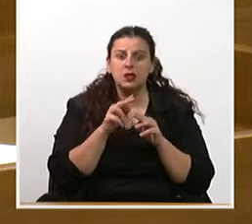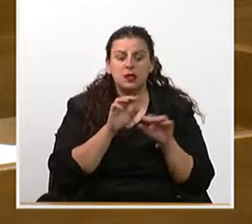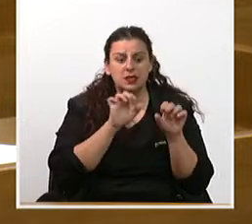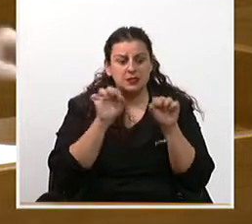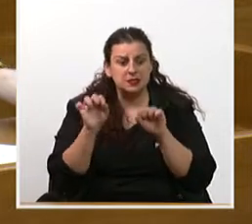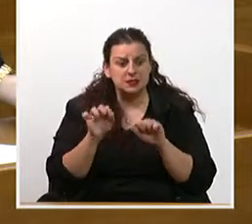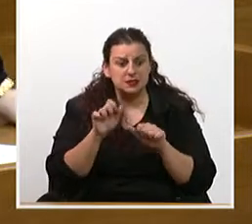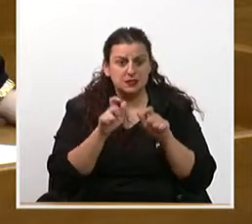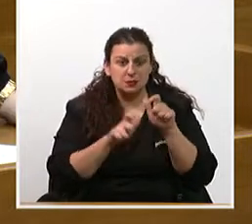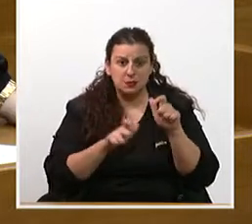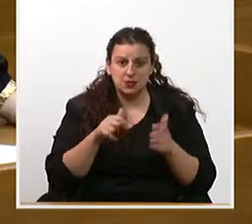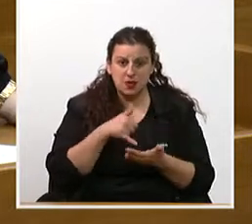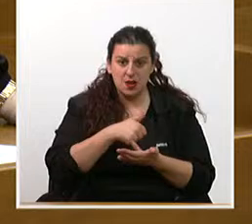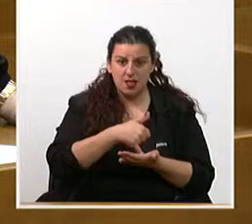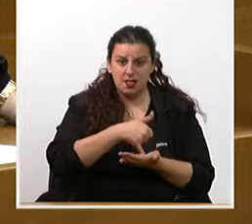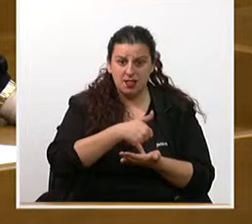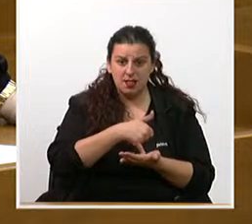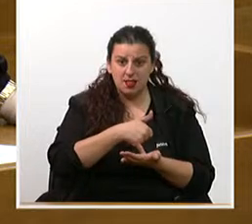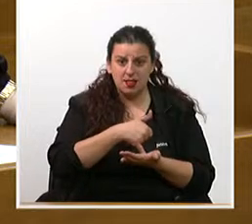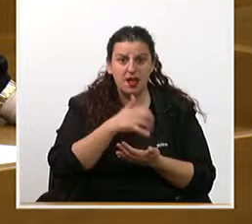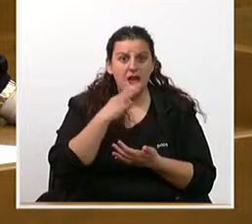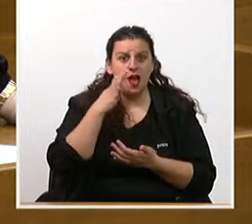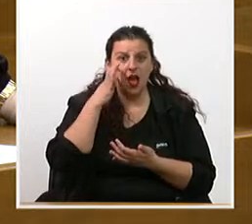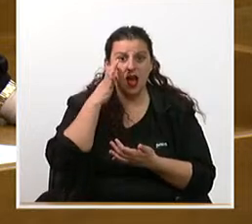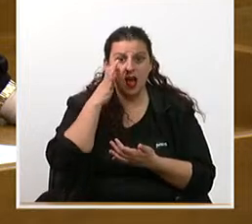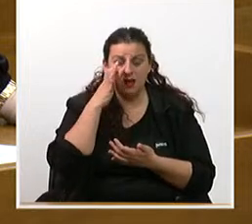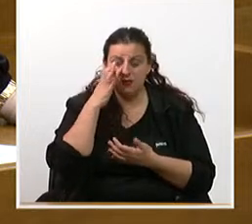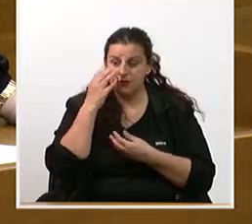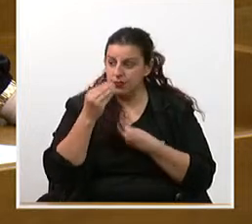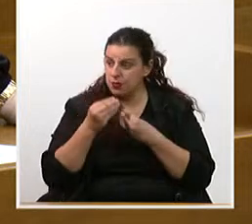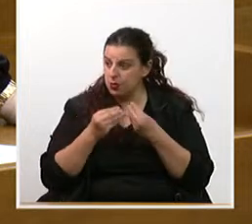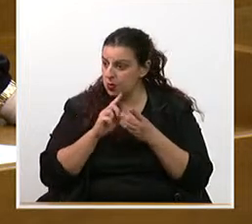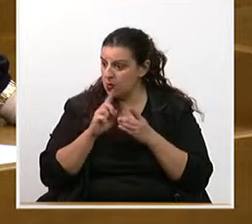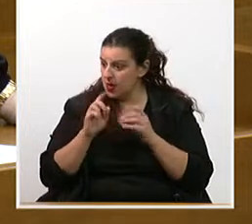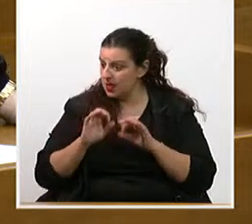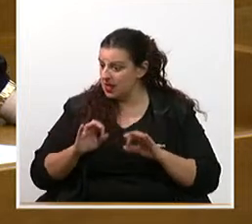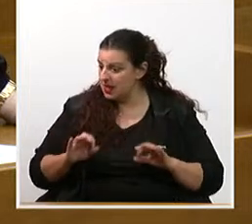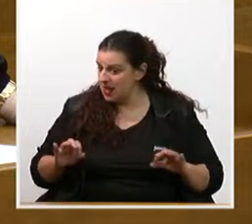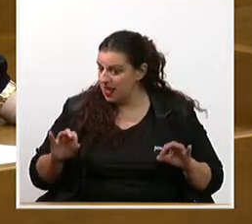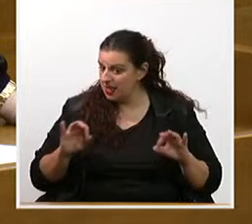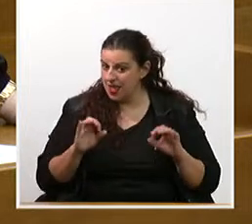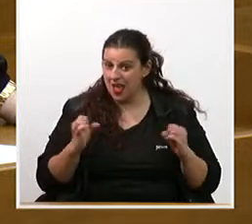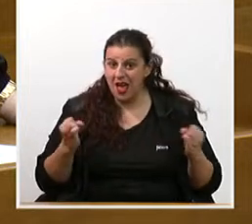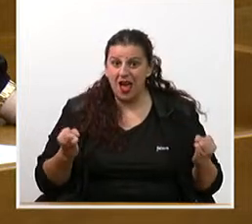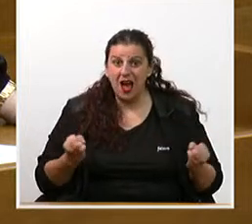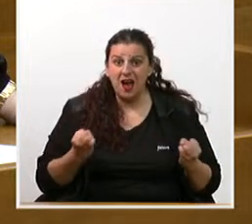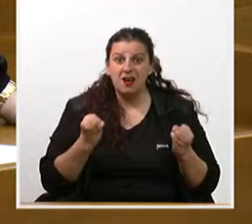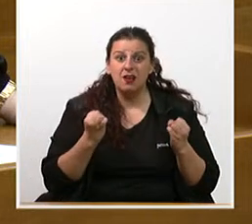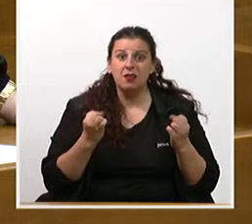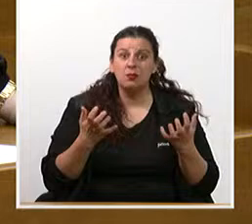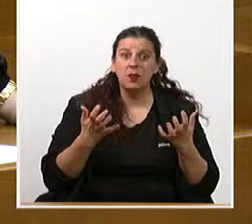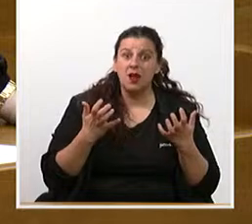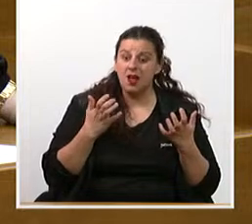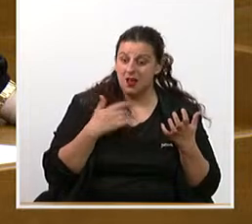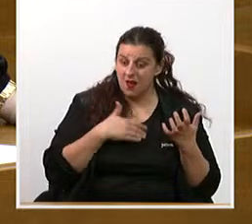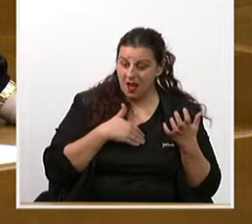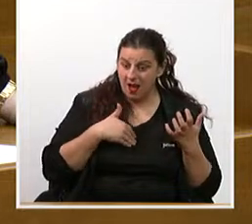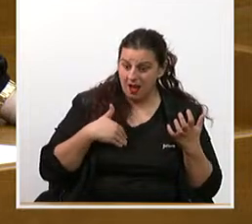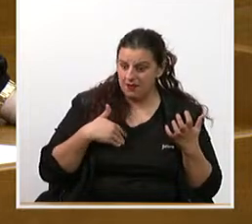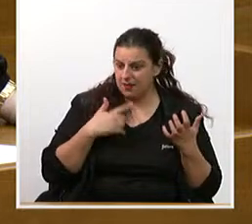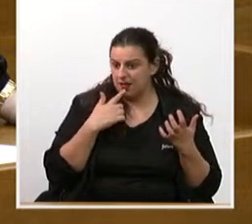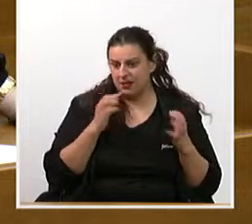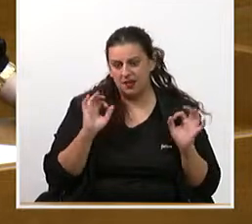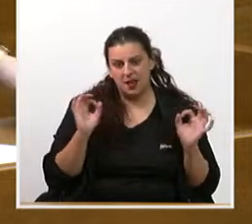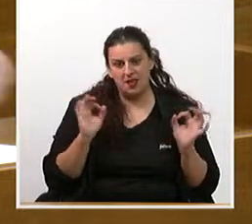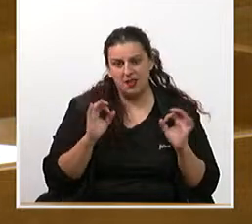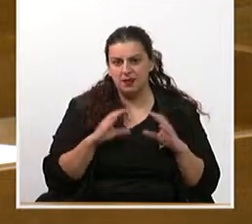personas más vulnerables no Está realizando nada ninguna acción para conseguir lo que usted está predigo